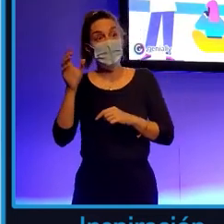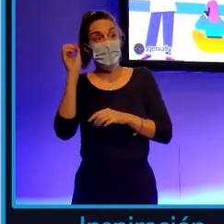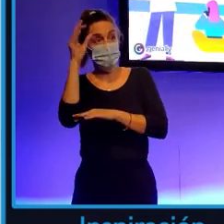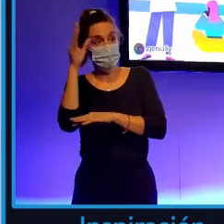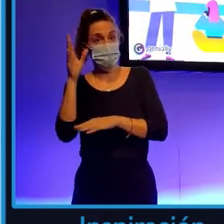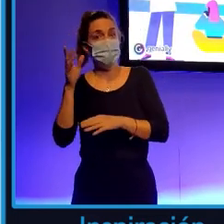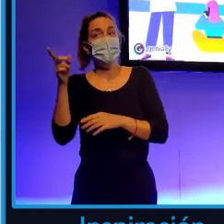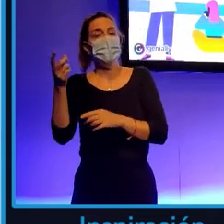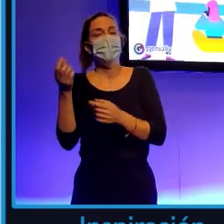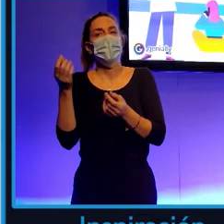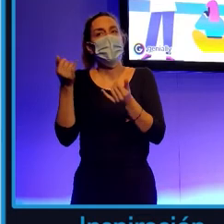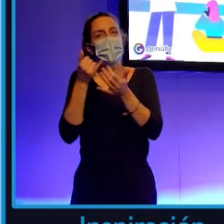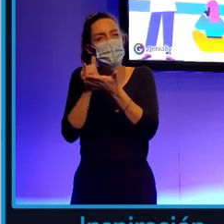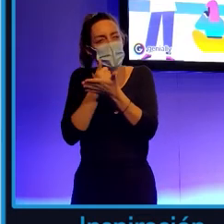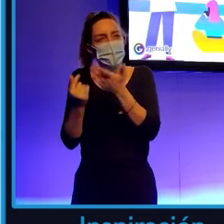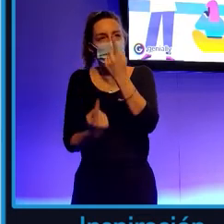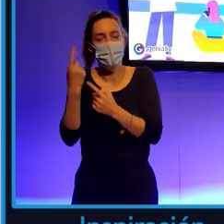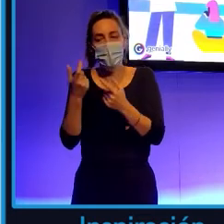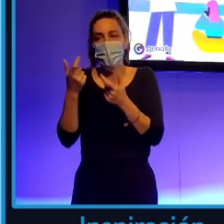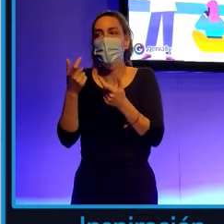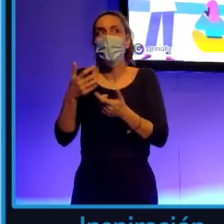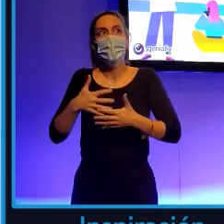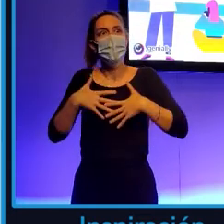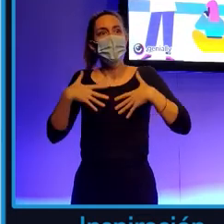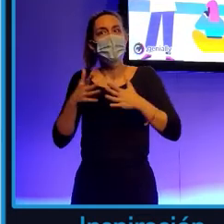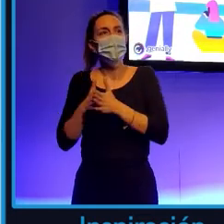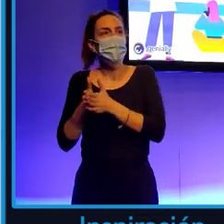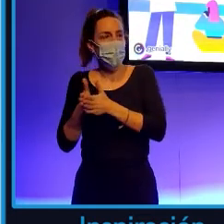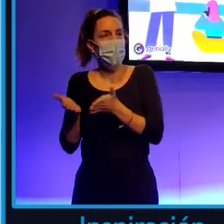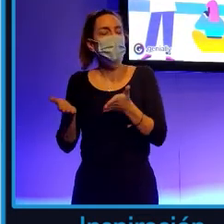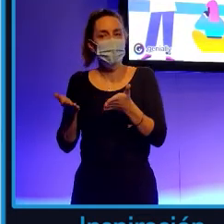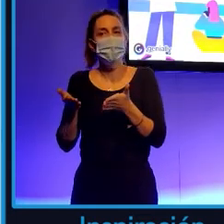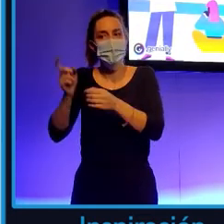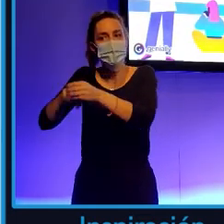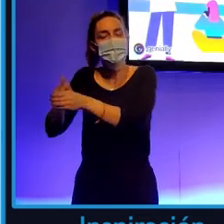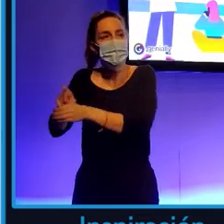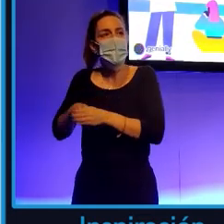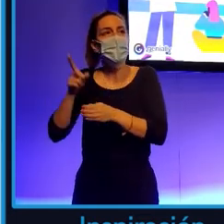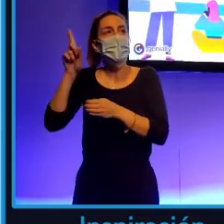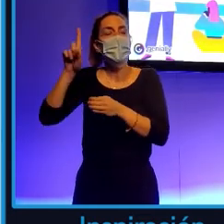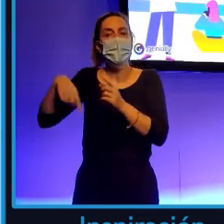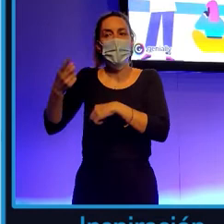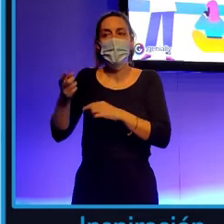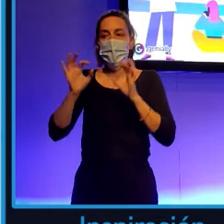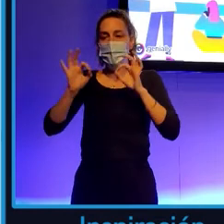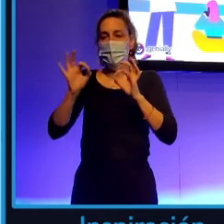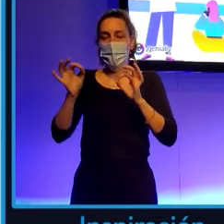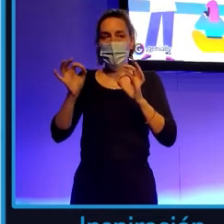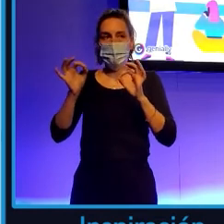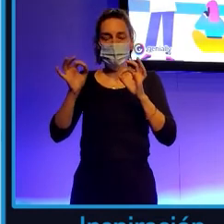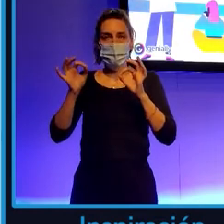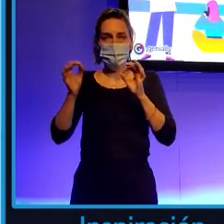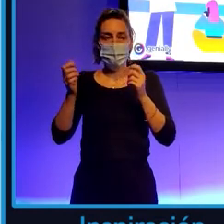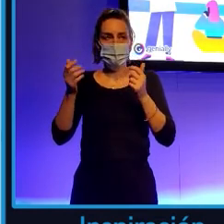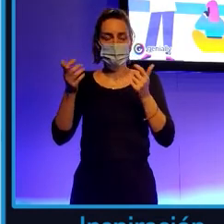asignaturas esas asignaturas y que ya les motiva y que después se profesionalizó y en lo que estaba muy de acuerdo